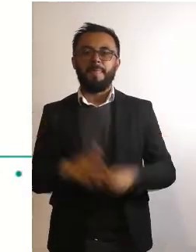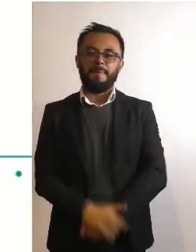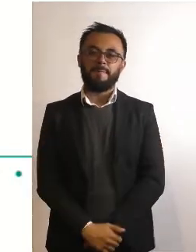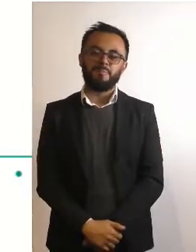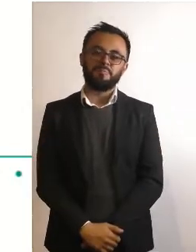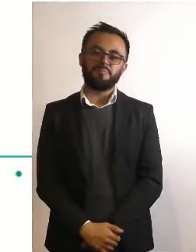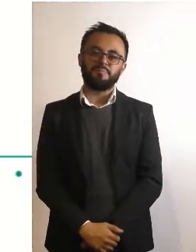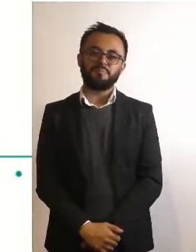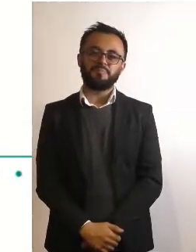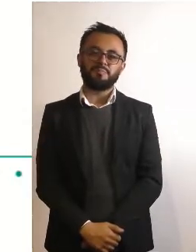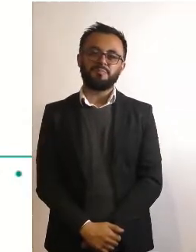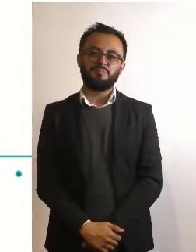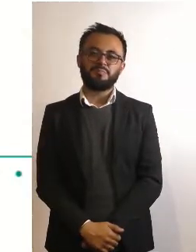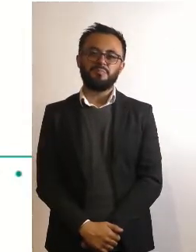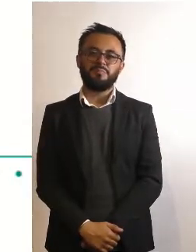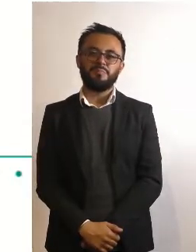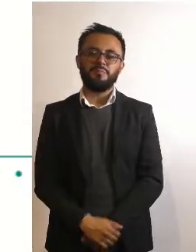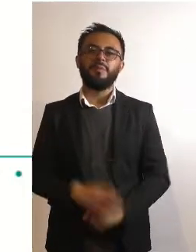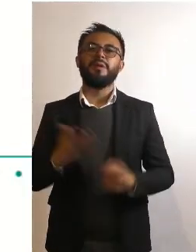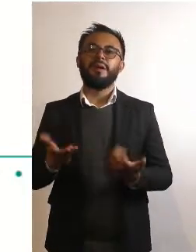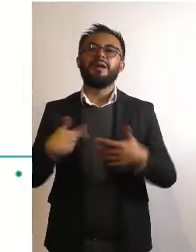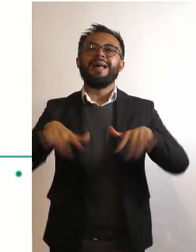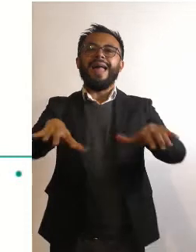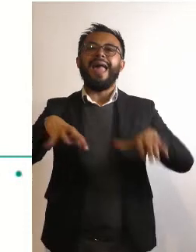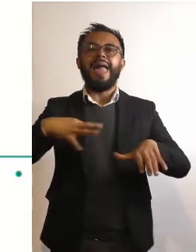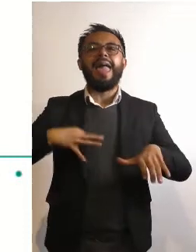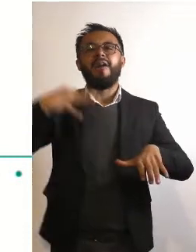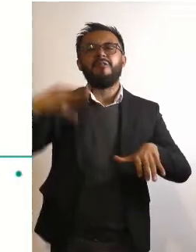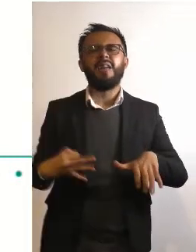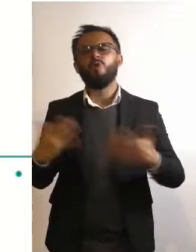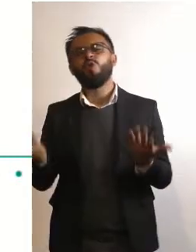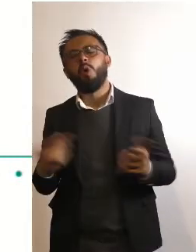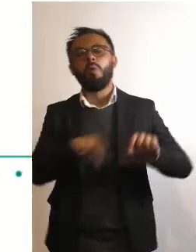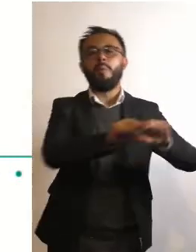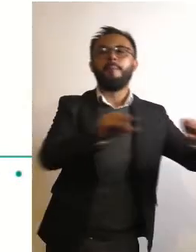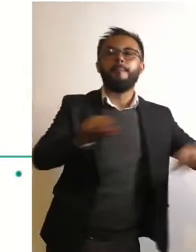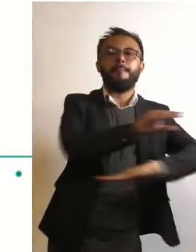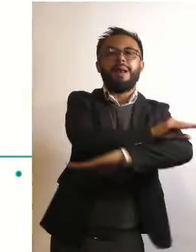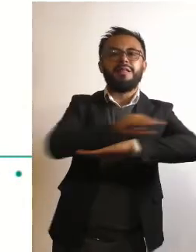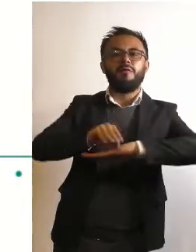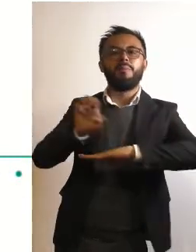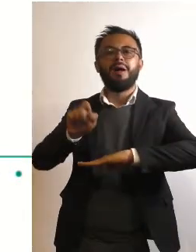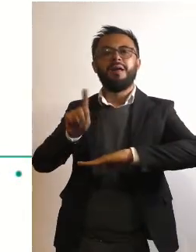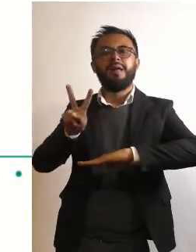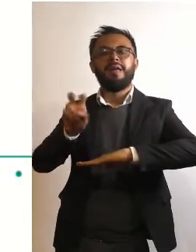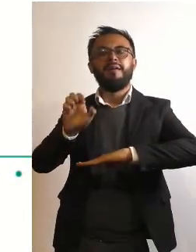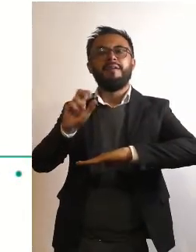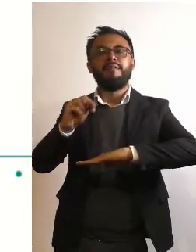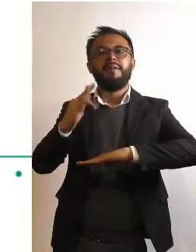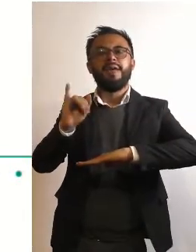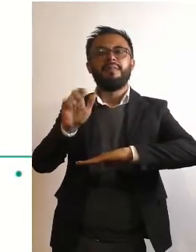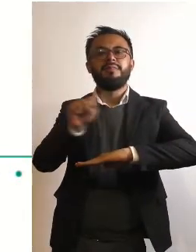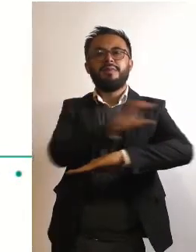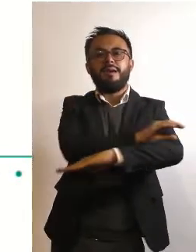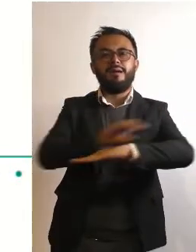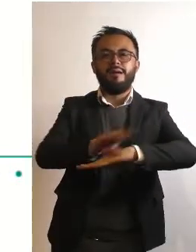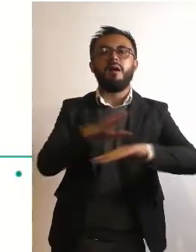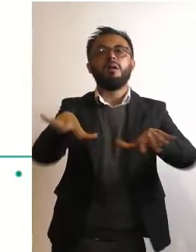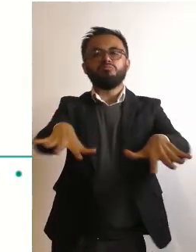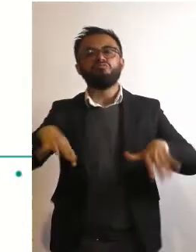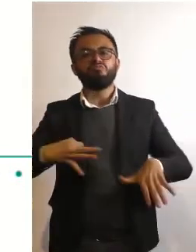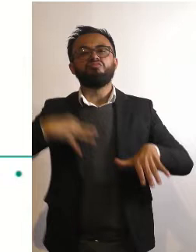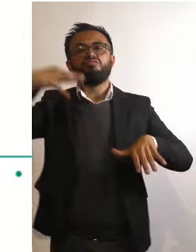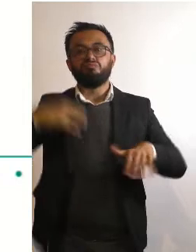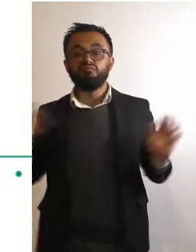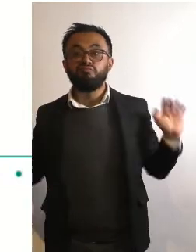eventos mediante la plataforma Eventia con participaciones de más de 10.000 personas, con ingresos